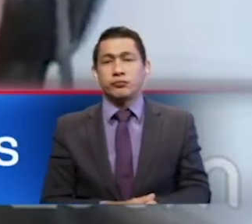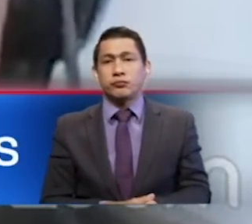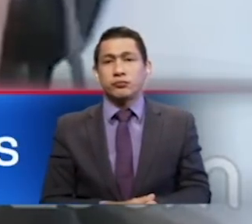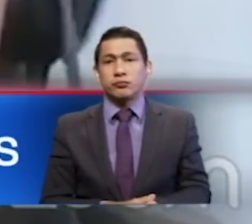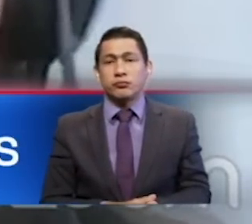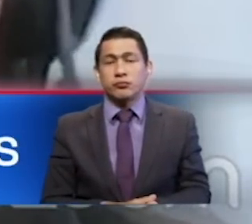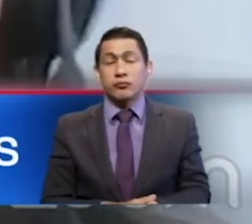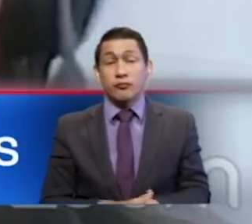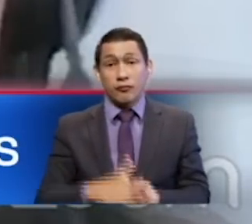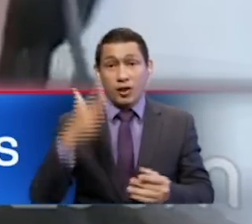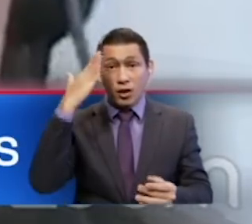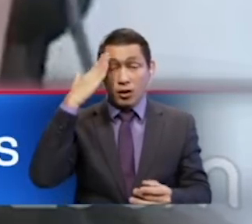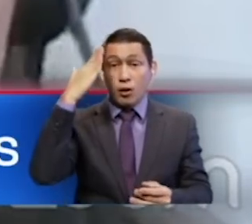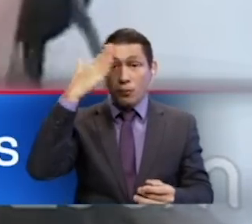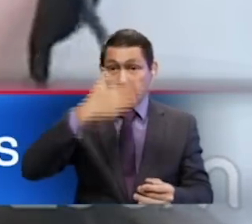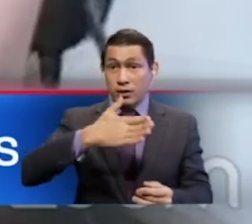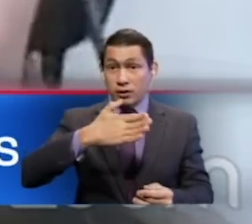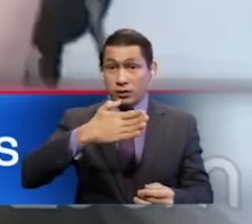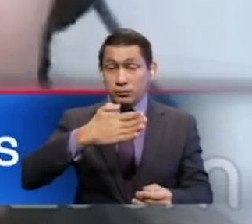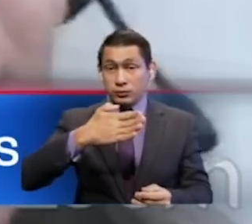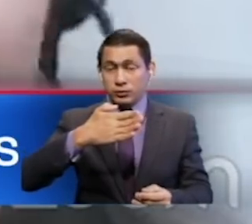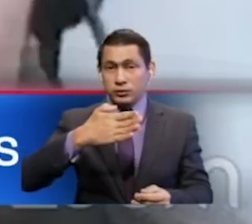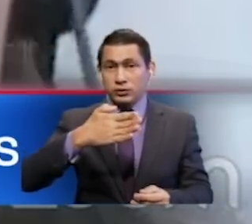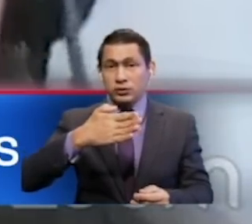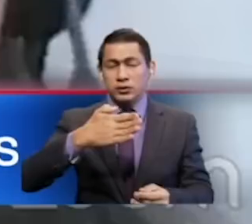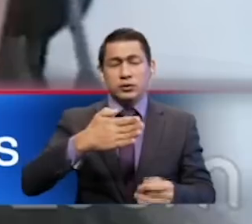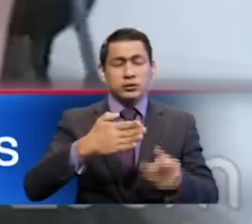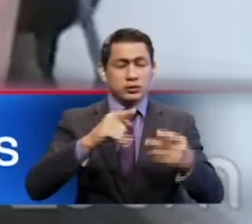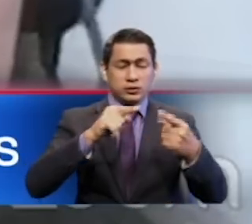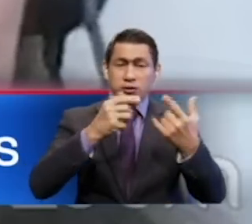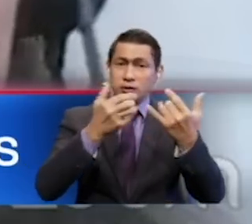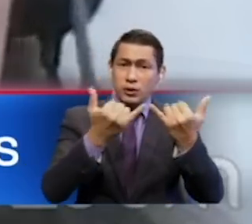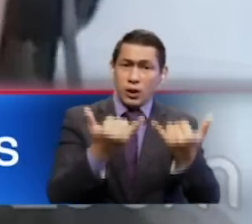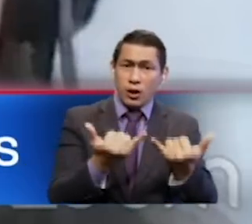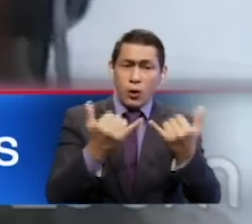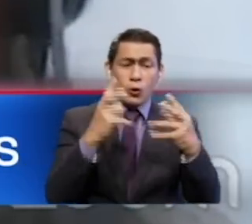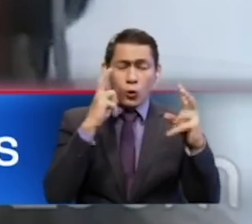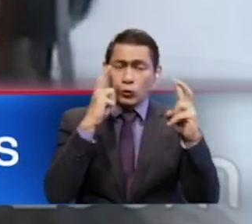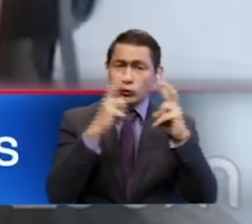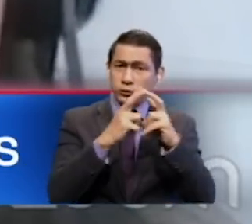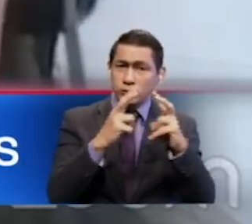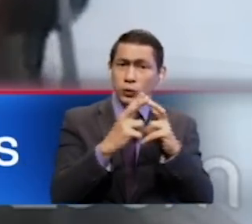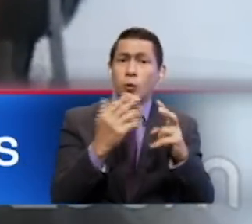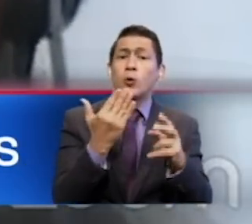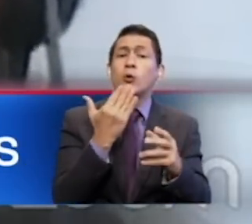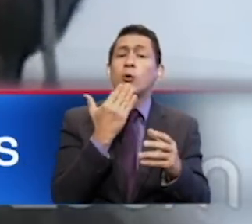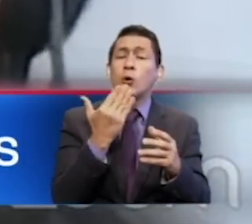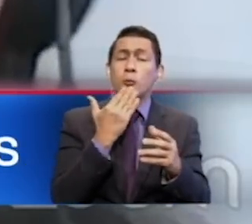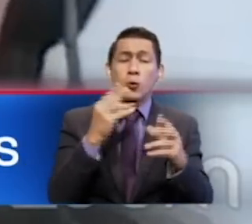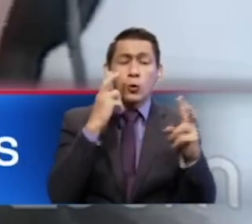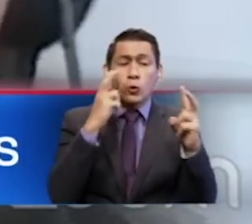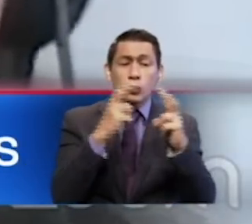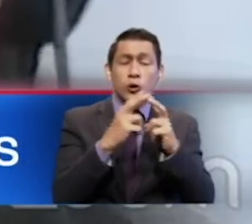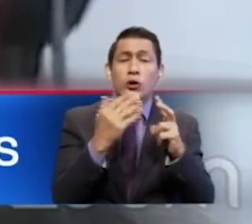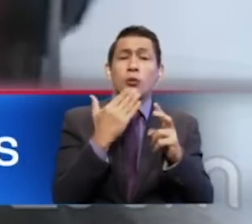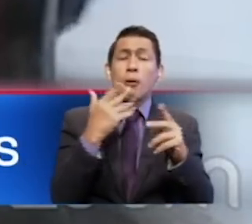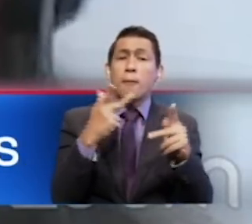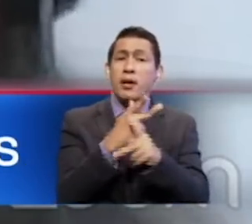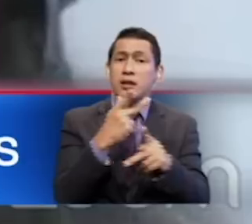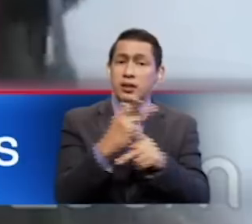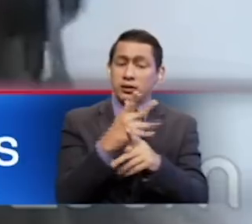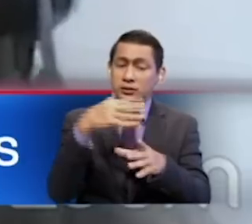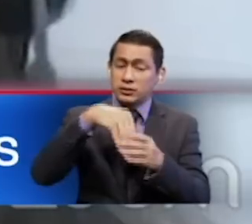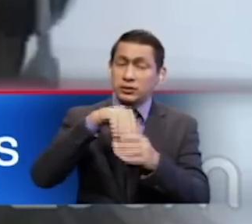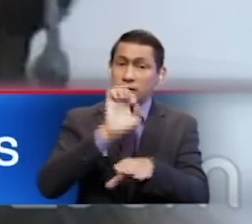la cobertura a veces inmensa y el nivel de detalle y la actualidad suficiente para el manejo de riesgos, debe ser participativo